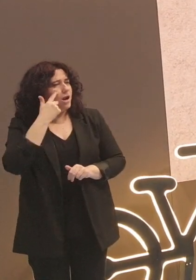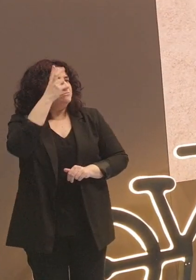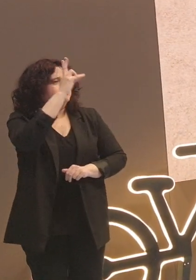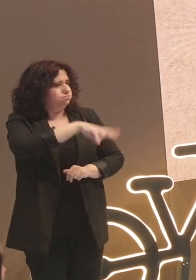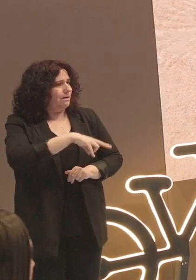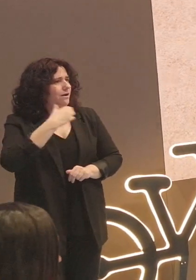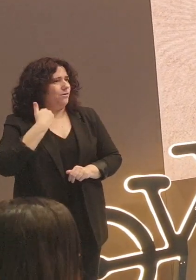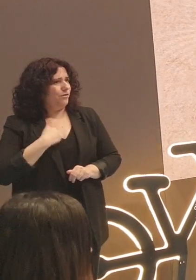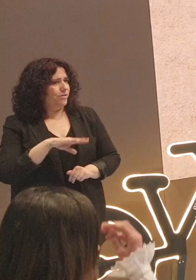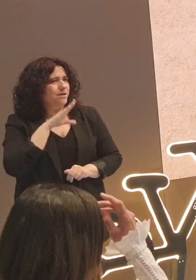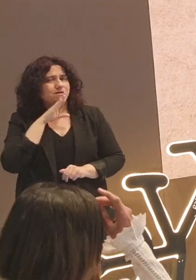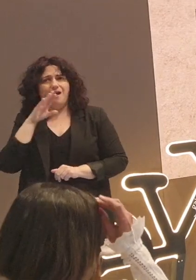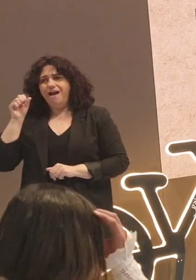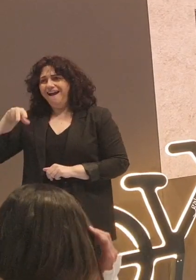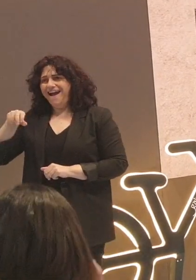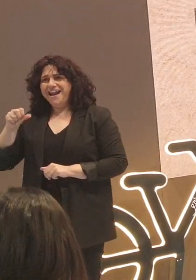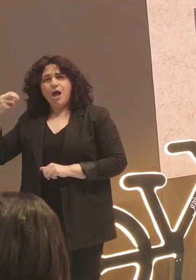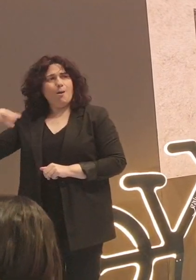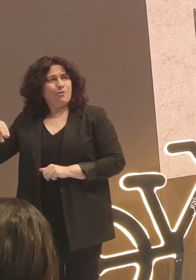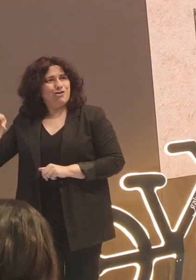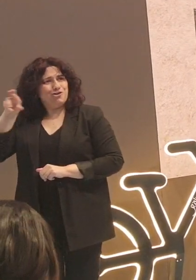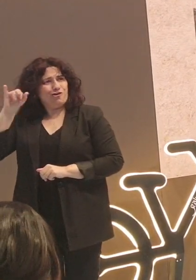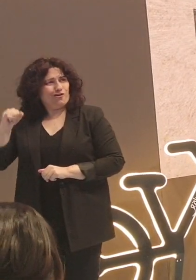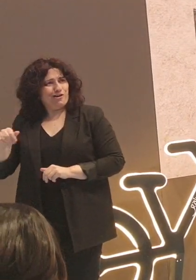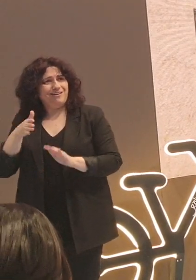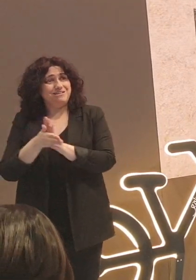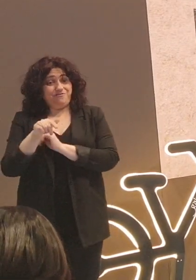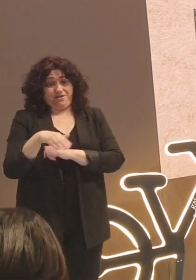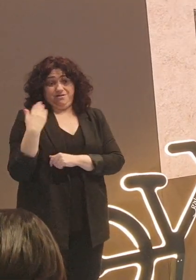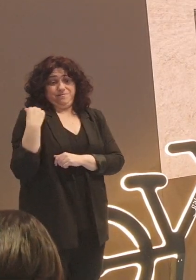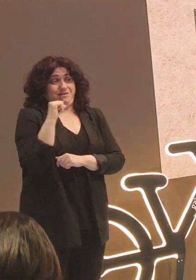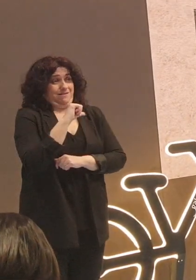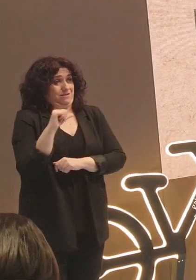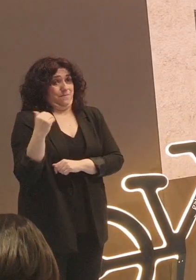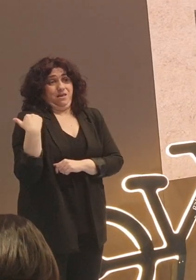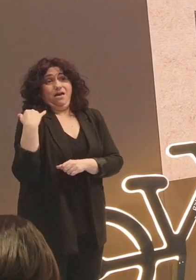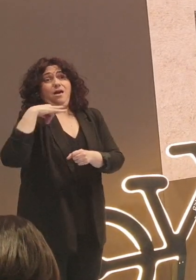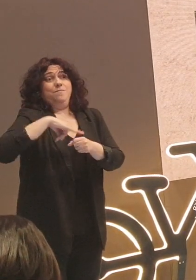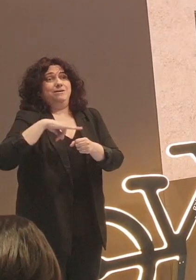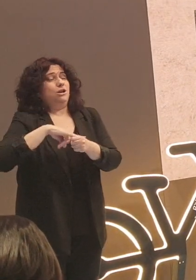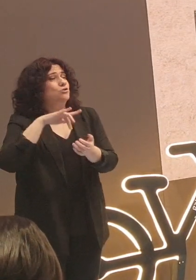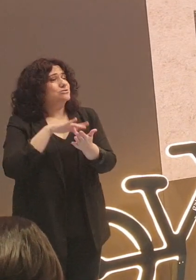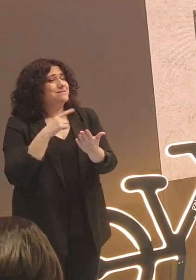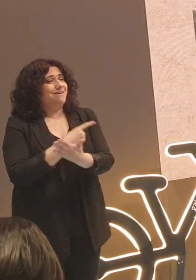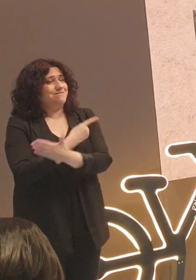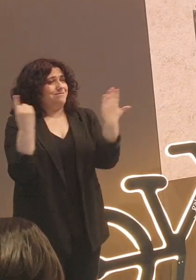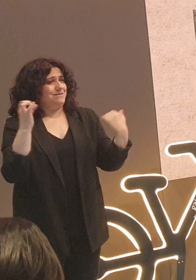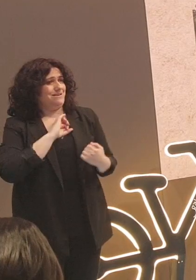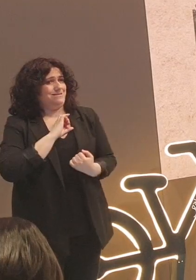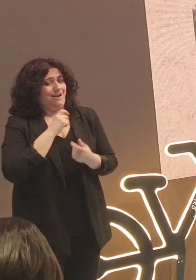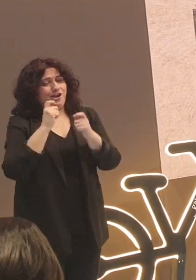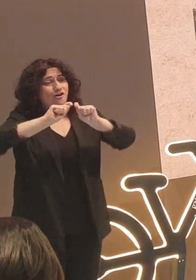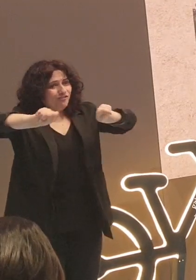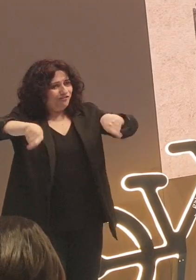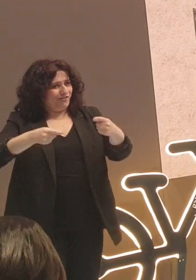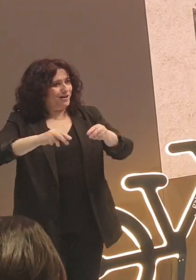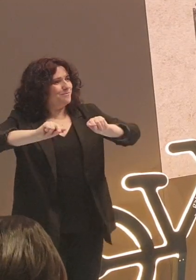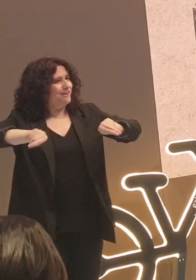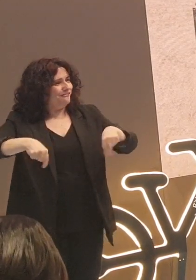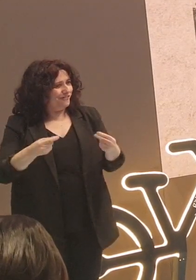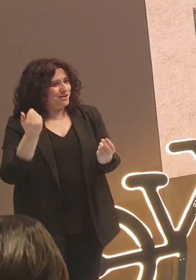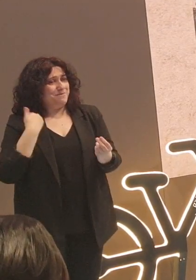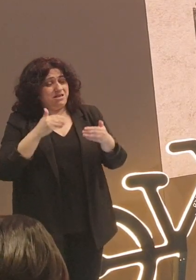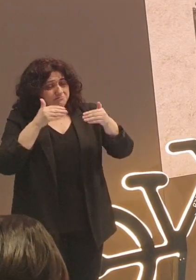Rosana Morillo Rodríguez, que ha sido firmada esta misma semana, el pasado lunes 16 de enero, y que bueno, en pocos días se